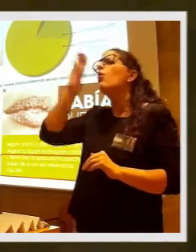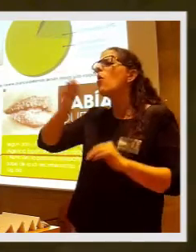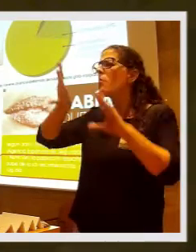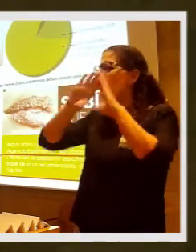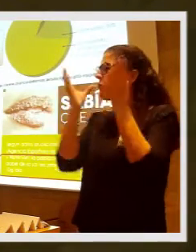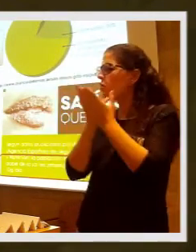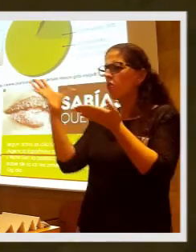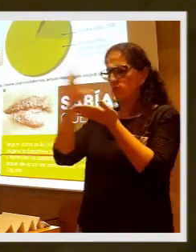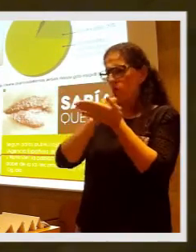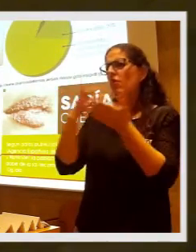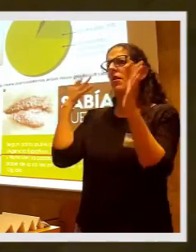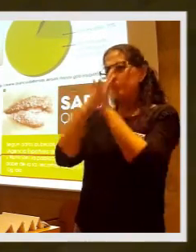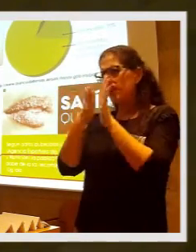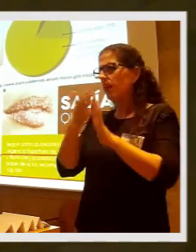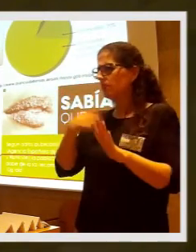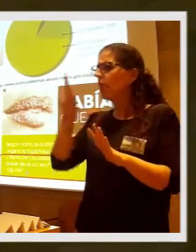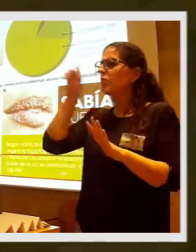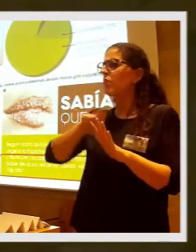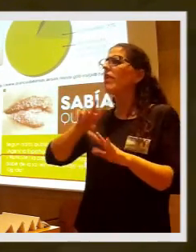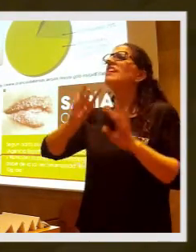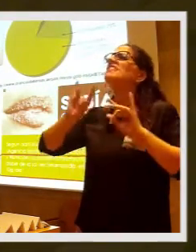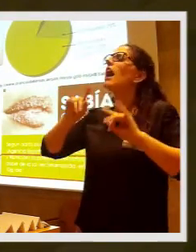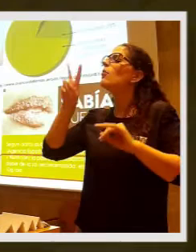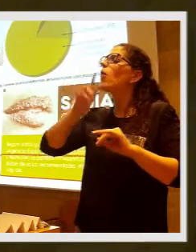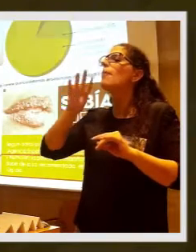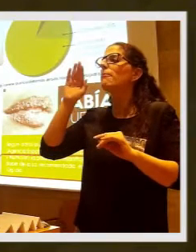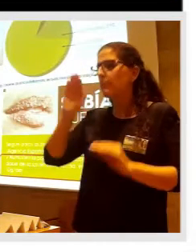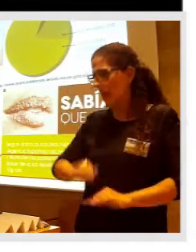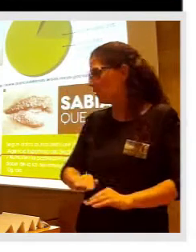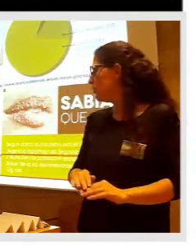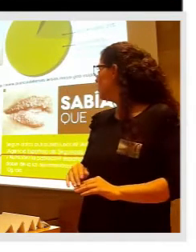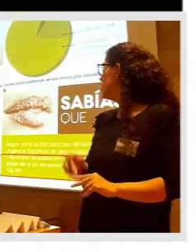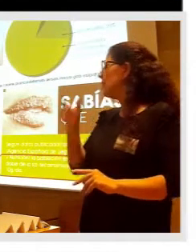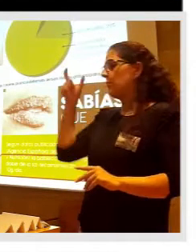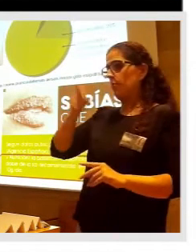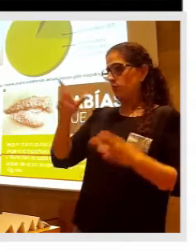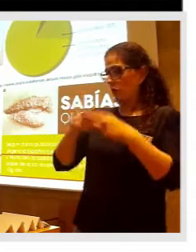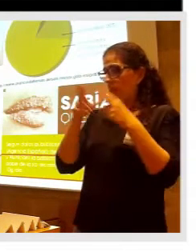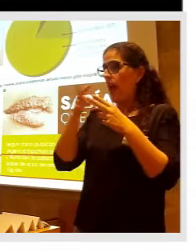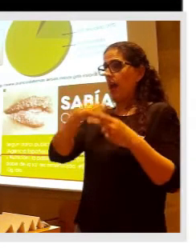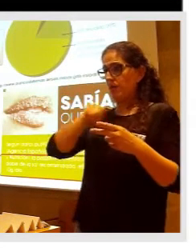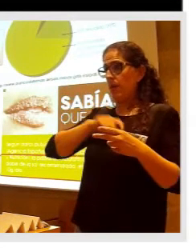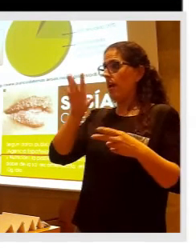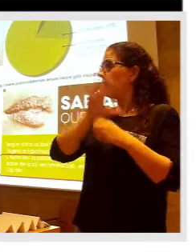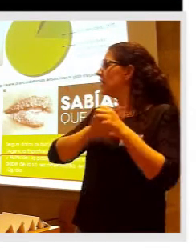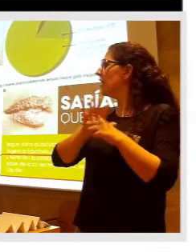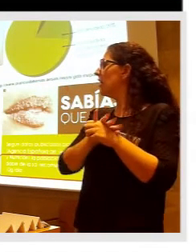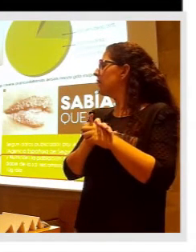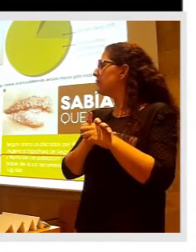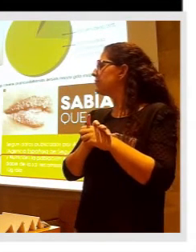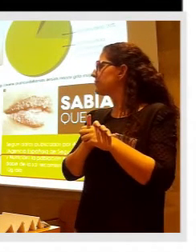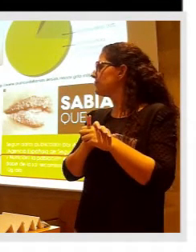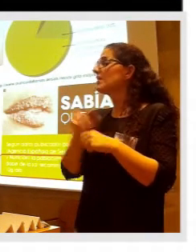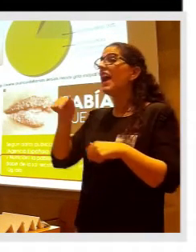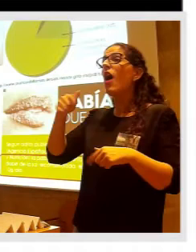a refrendar. Fijaros, empezando por esto de aquí abajo, la población española, eso está demostrado, ingerimos prácticamente el